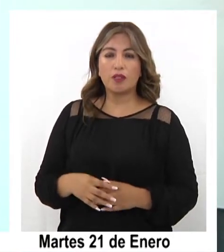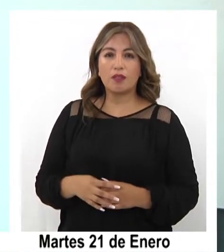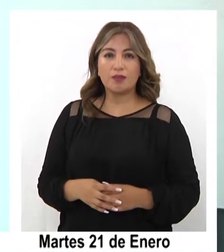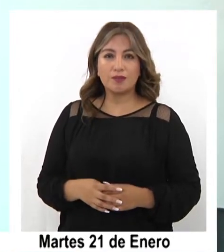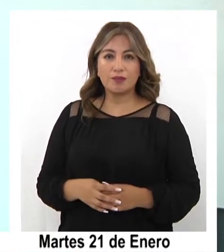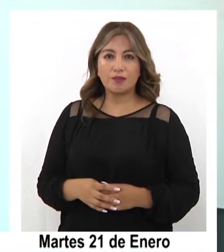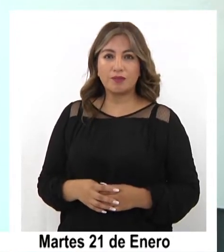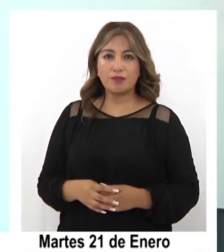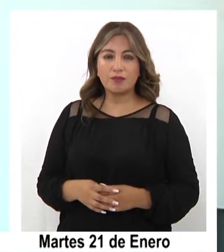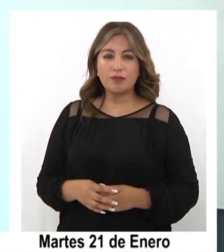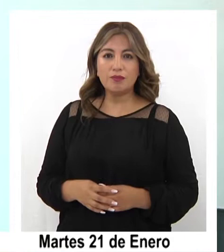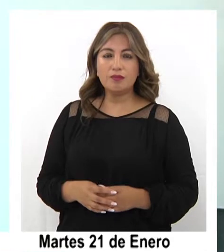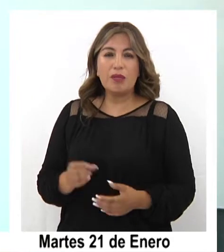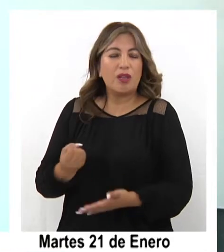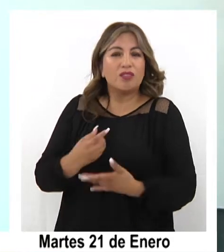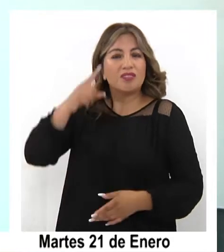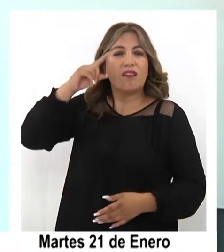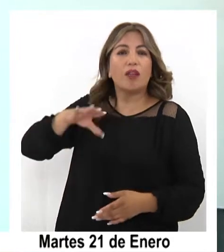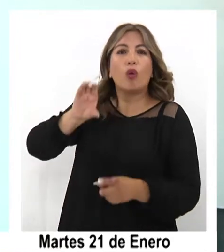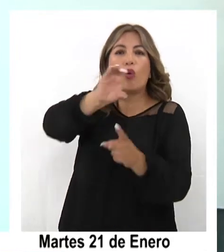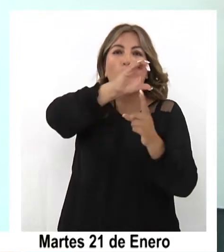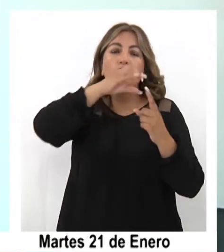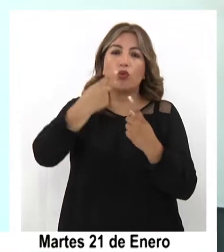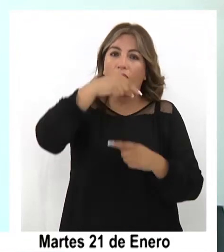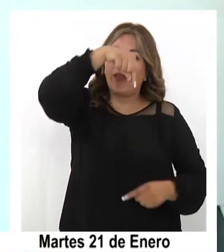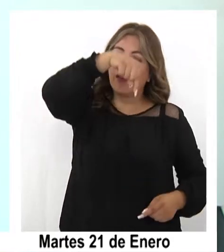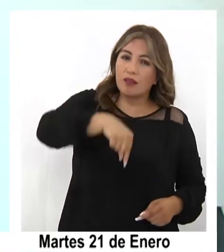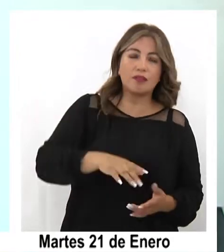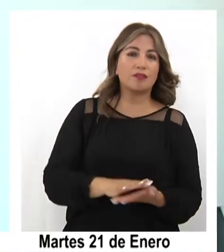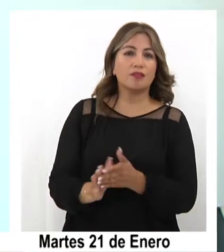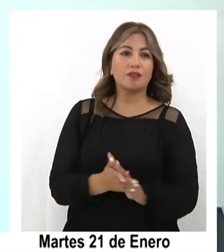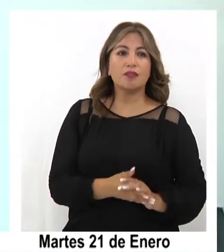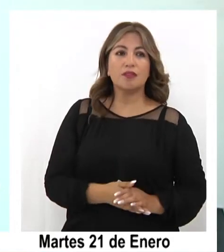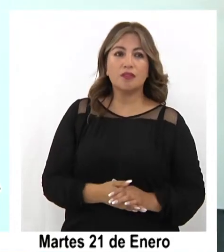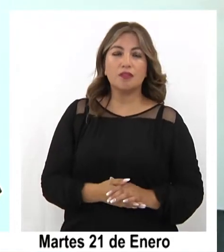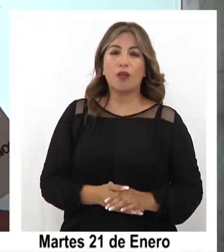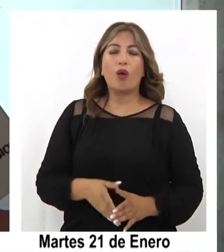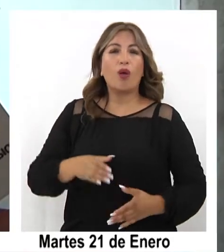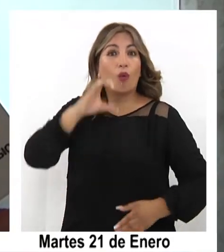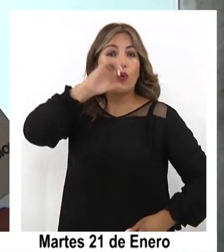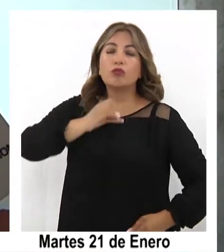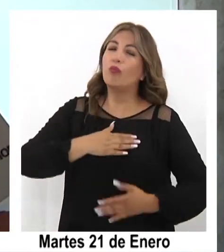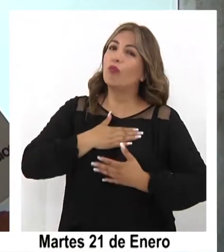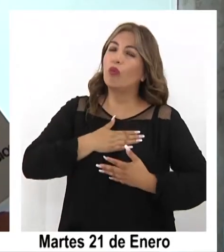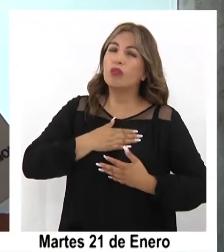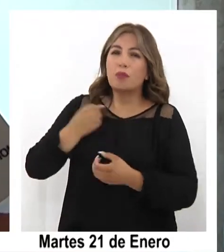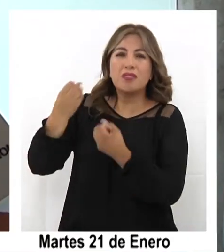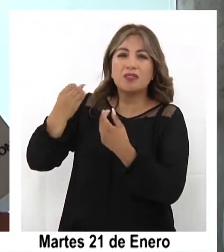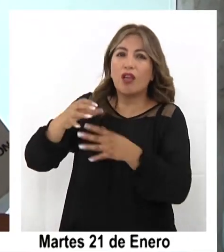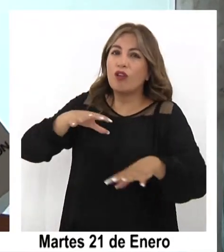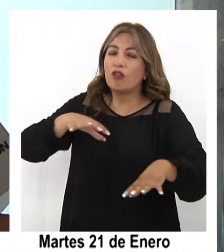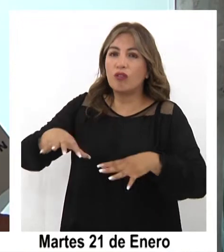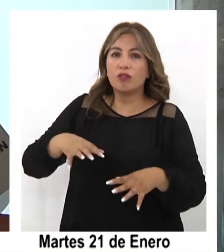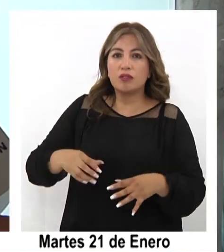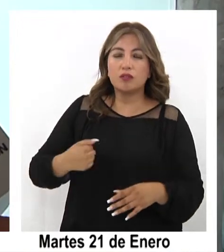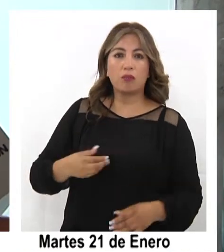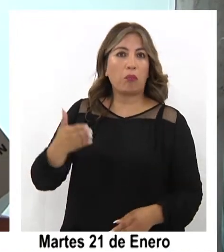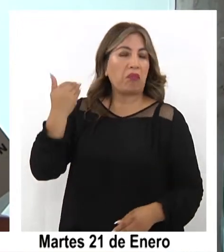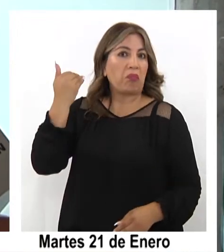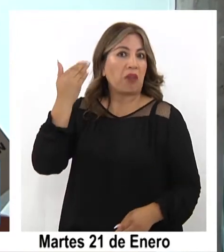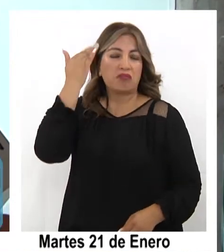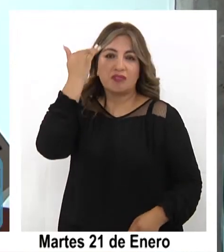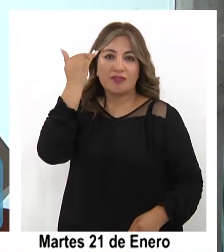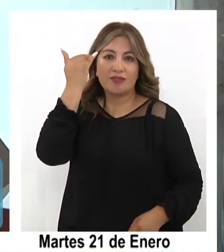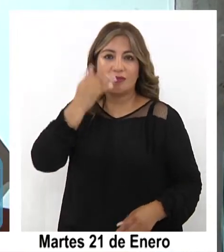como que me ayuda a saber qué culturas son de aquí y todo. Me gusta mucho el curso porque nos enseñan muchas cosas